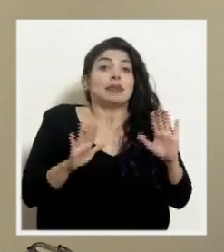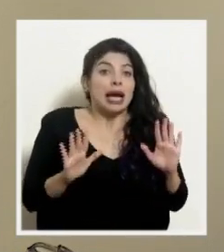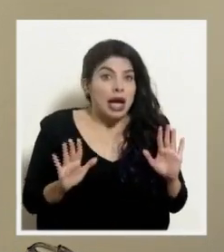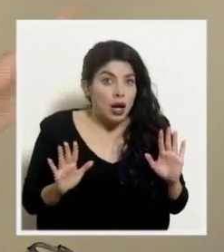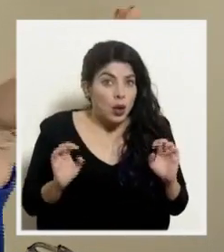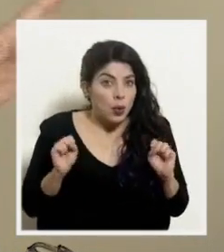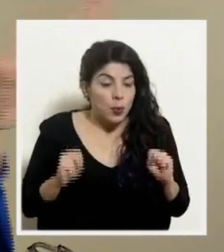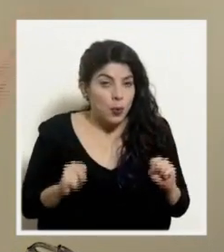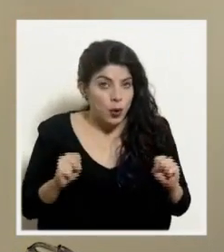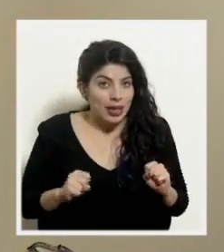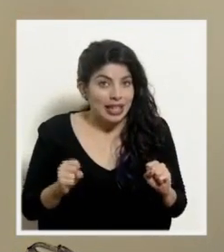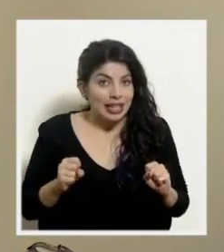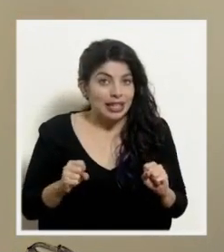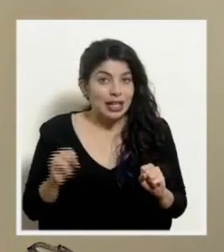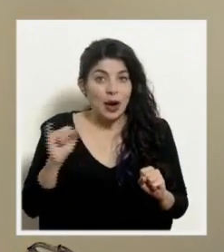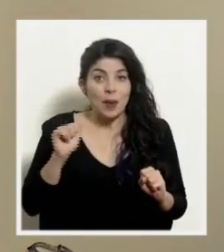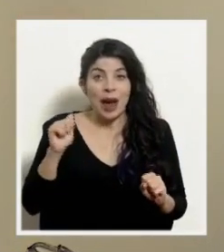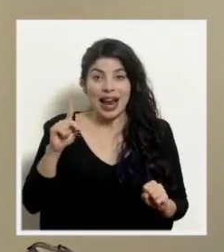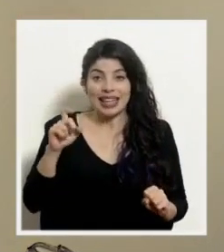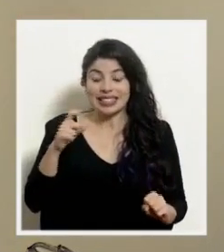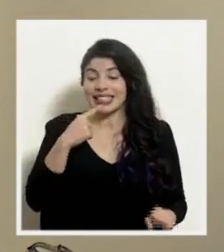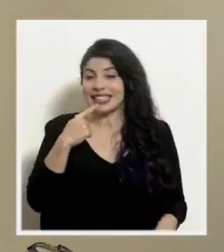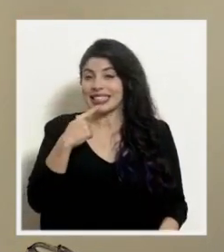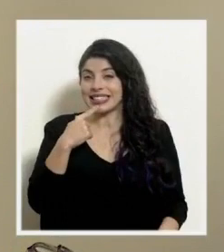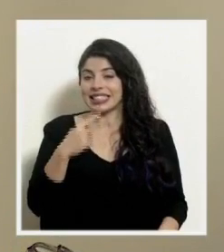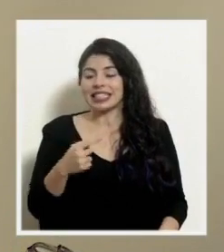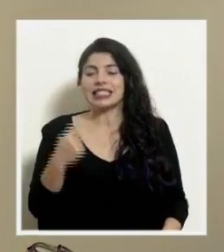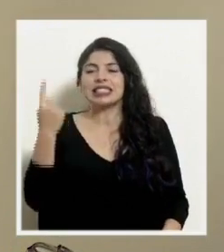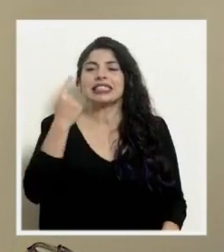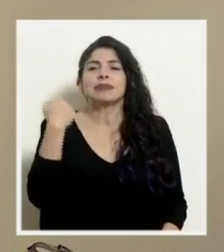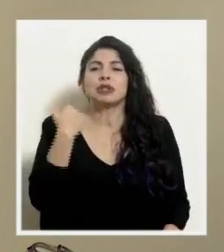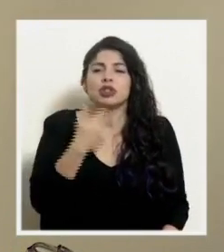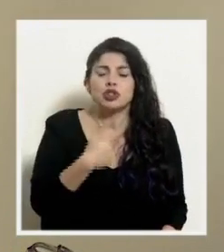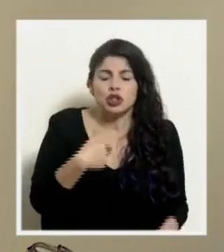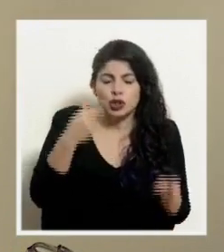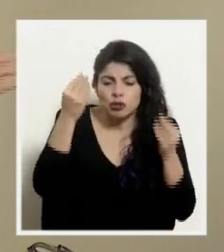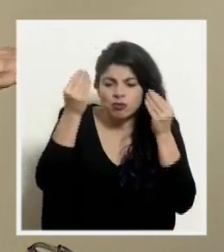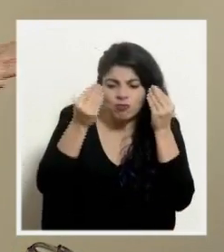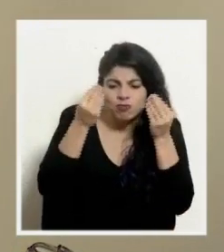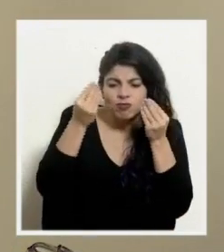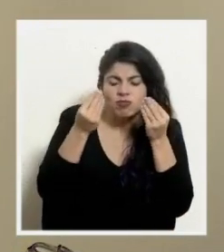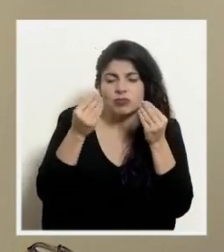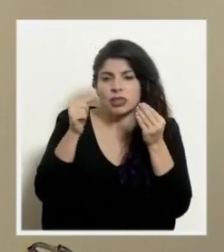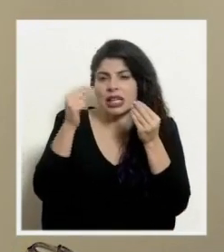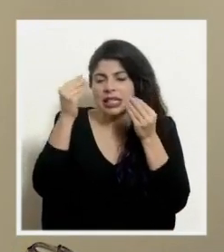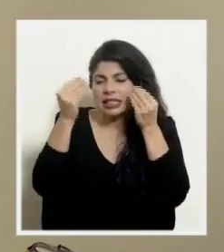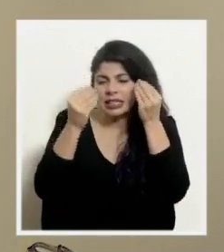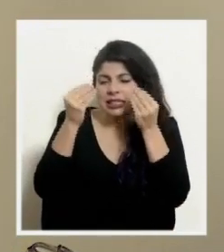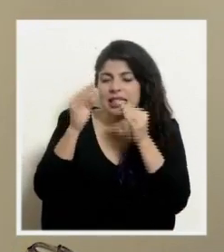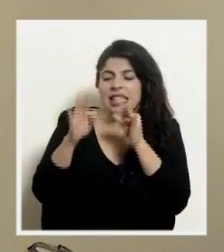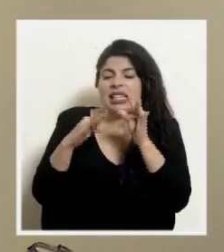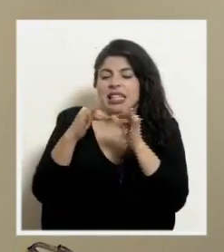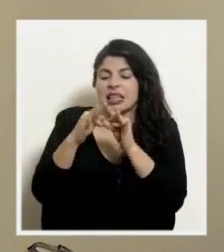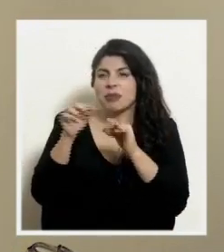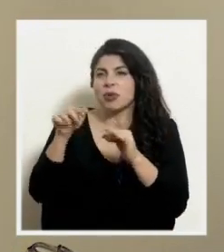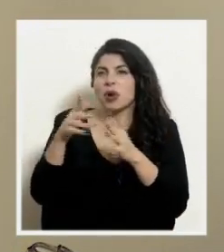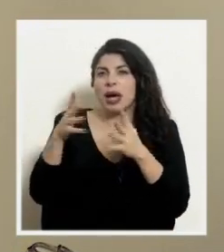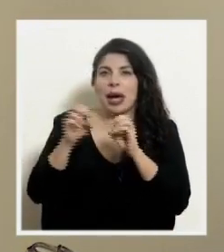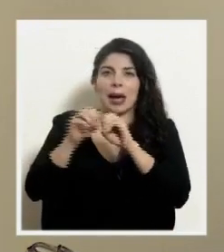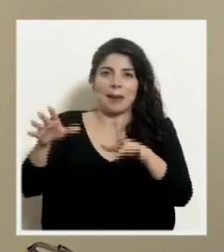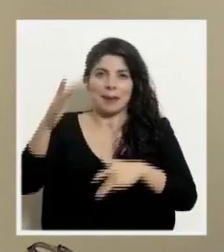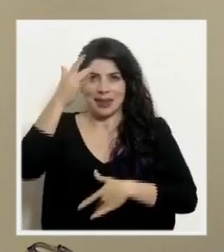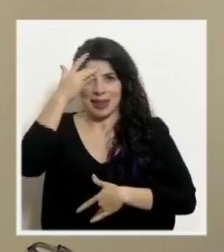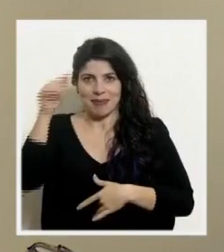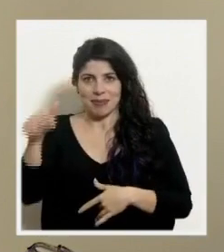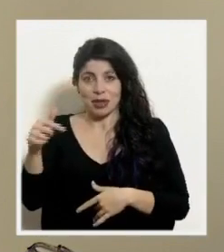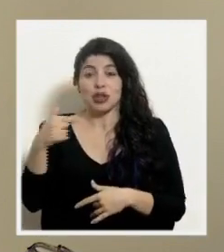en la medida de lo posible, como dice don Alex, siempre estamos haciendo valoraciones de naturaleza epidemiológica, no